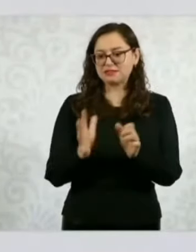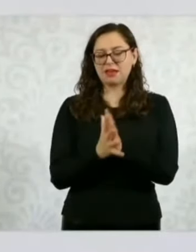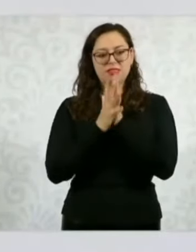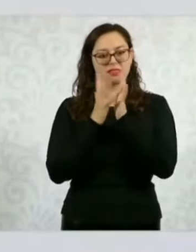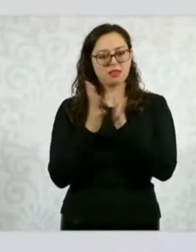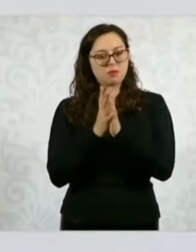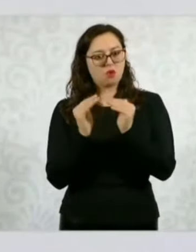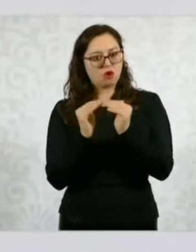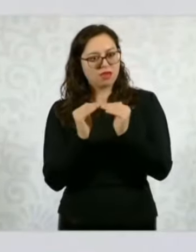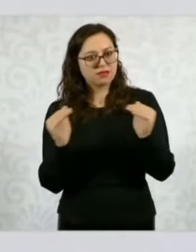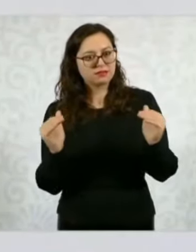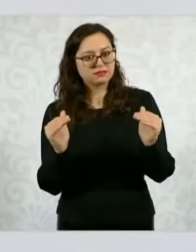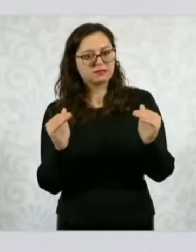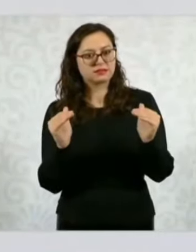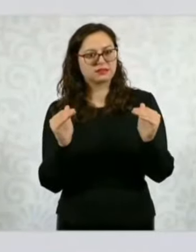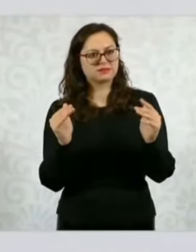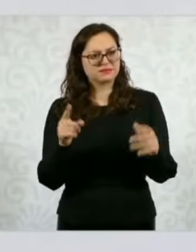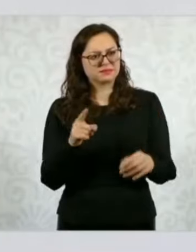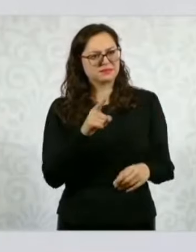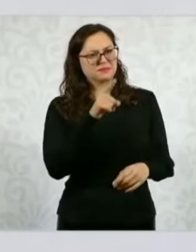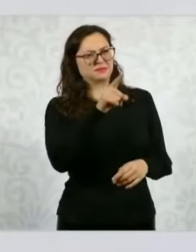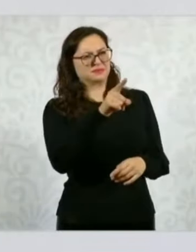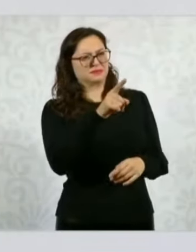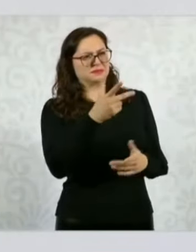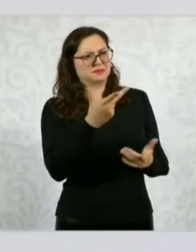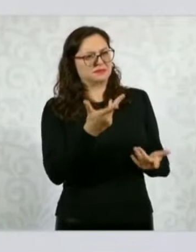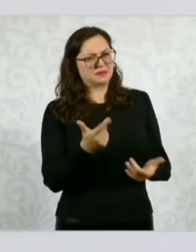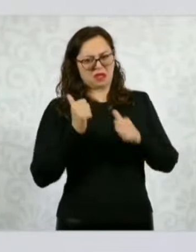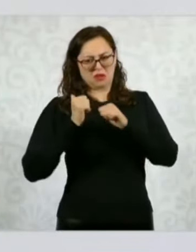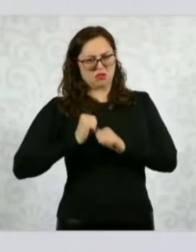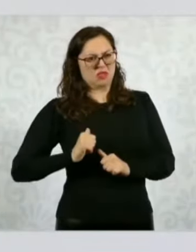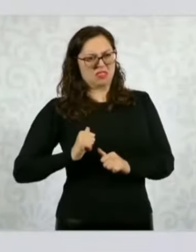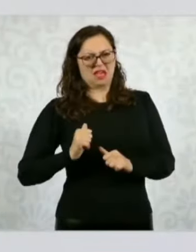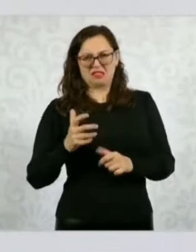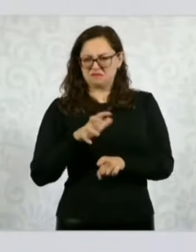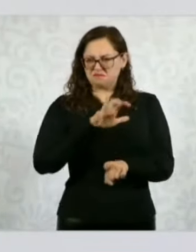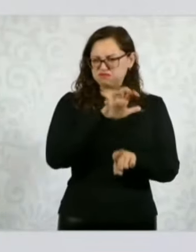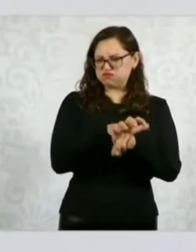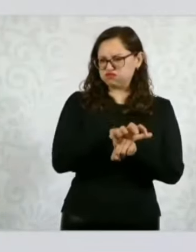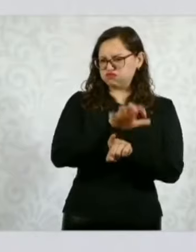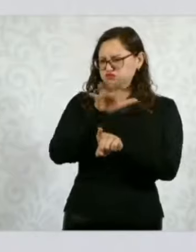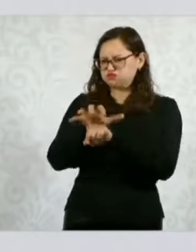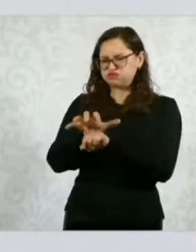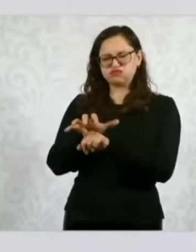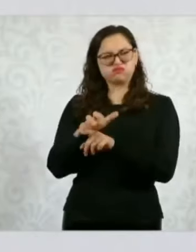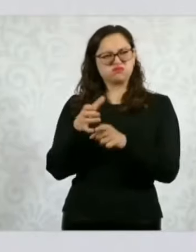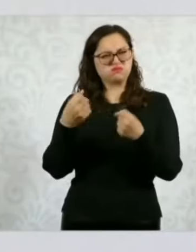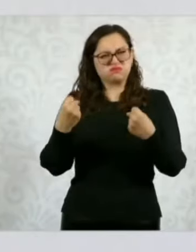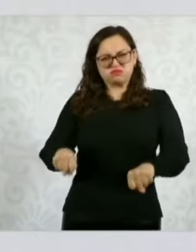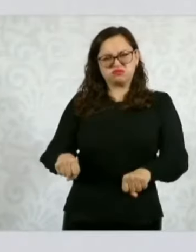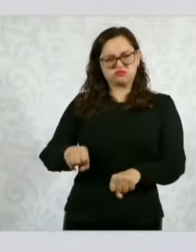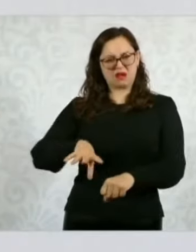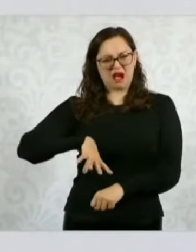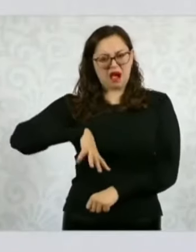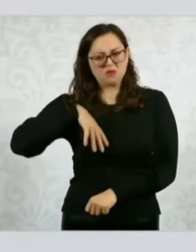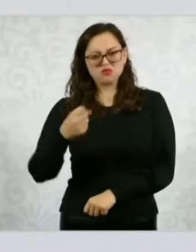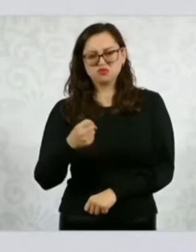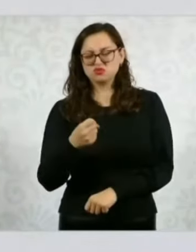por tanto, en contra del régimen de represión política que existía. En los